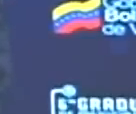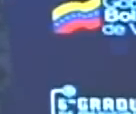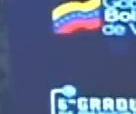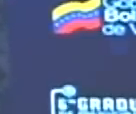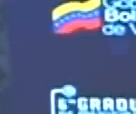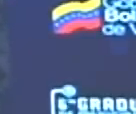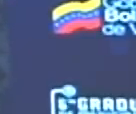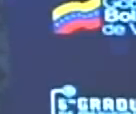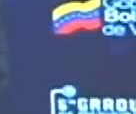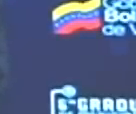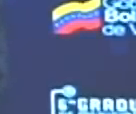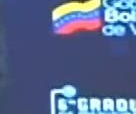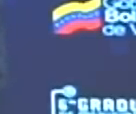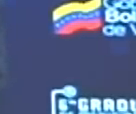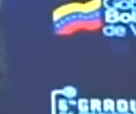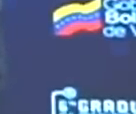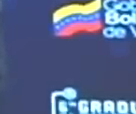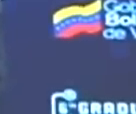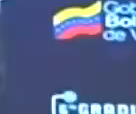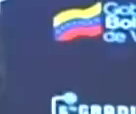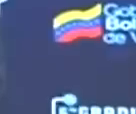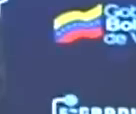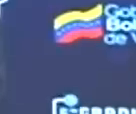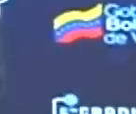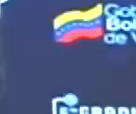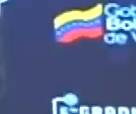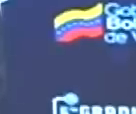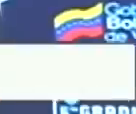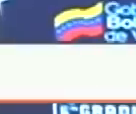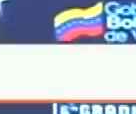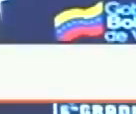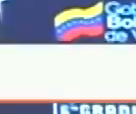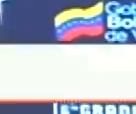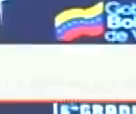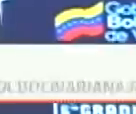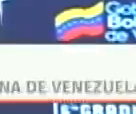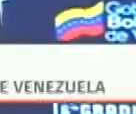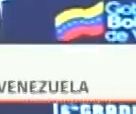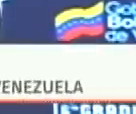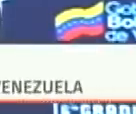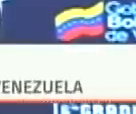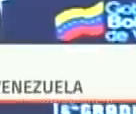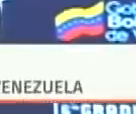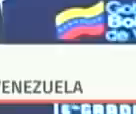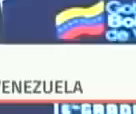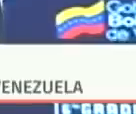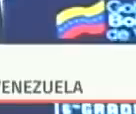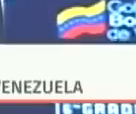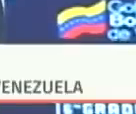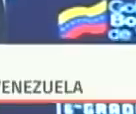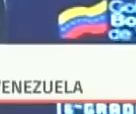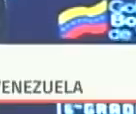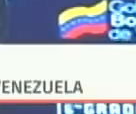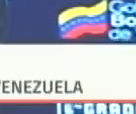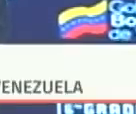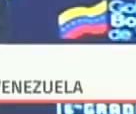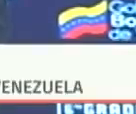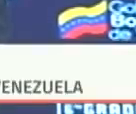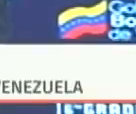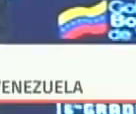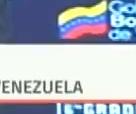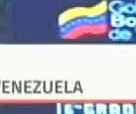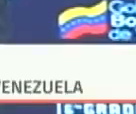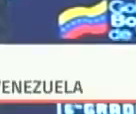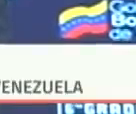atribuciones que me da la Constitución de la República Bolivariana de Venezuela como presidente de